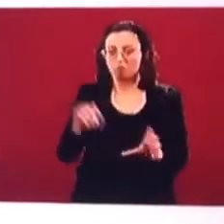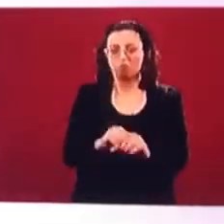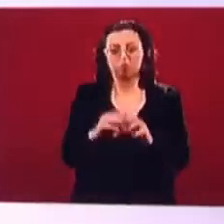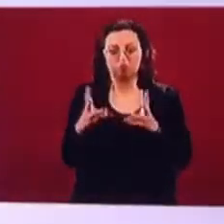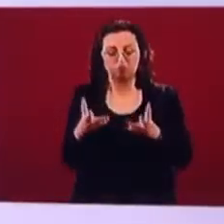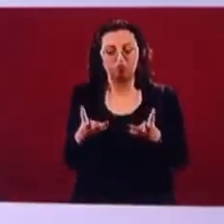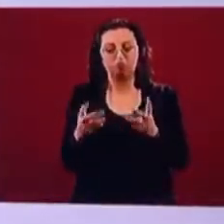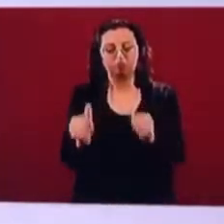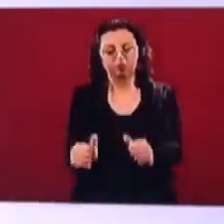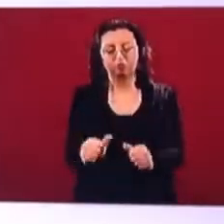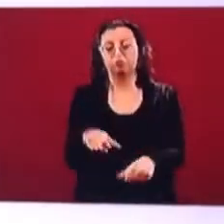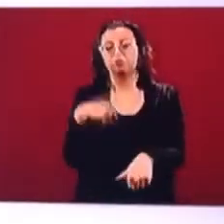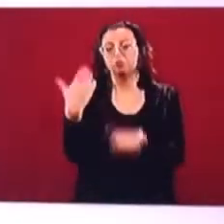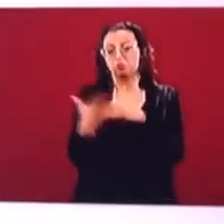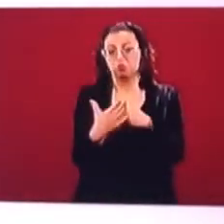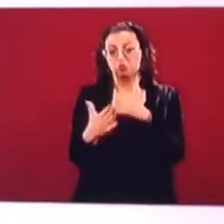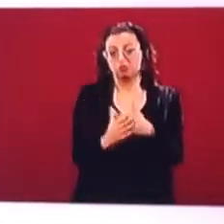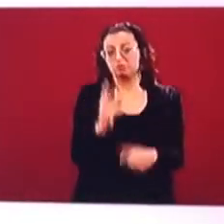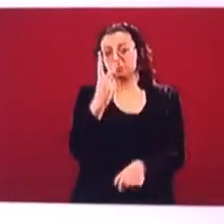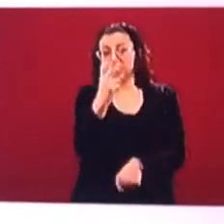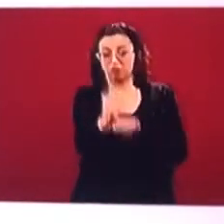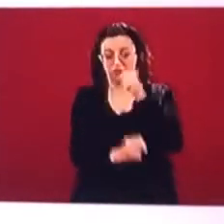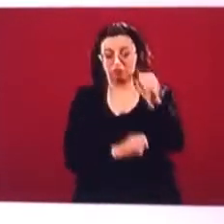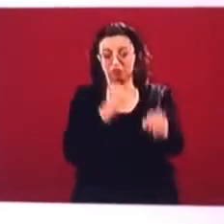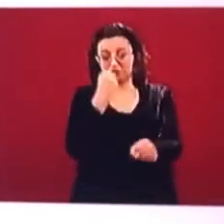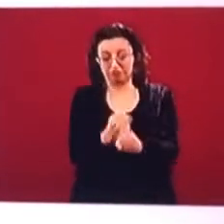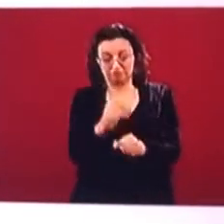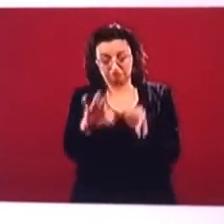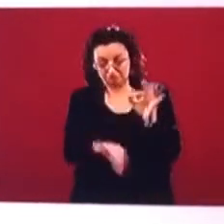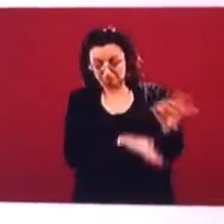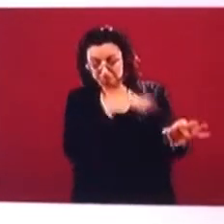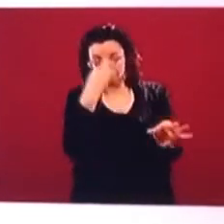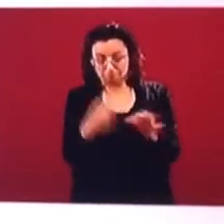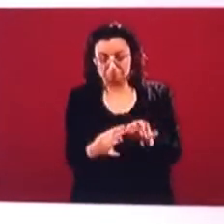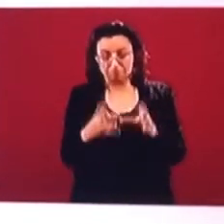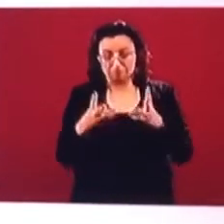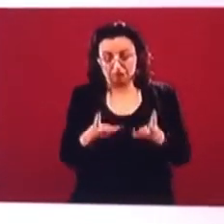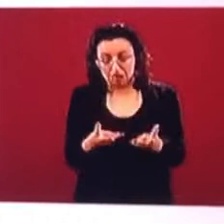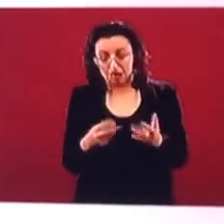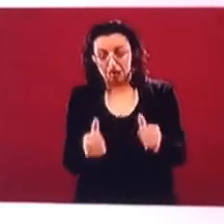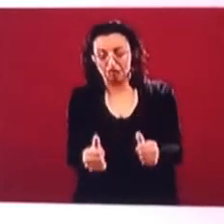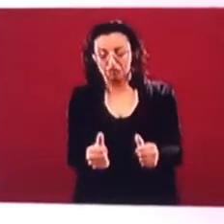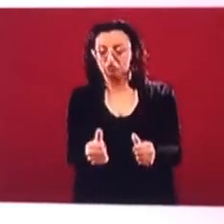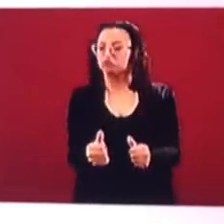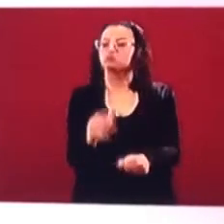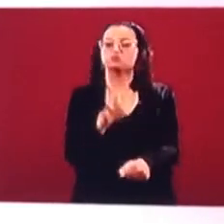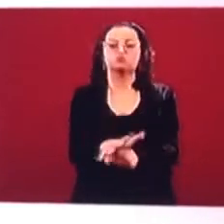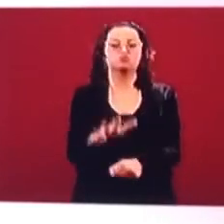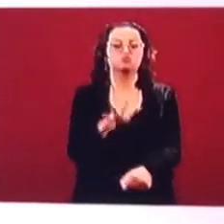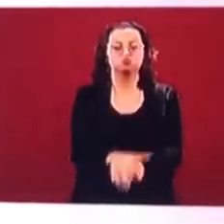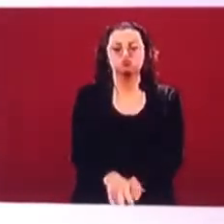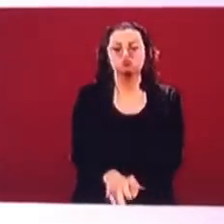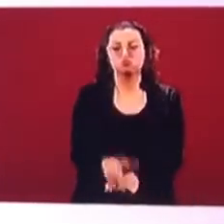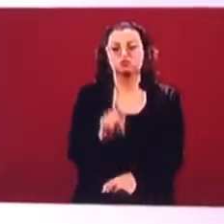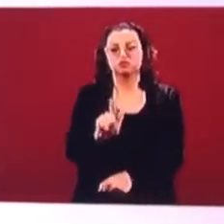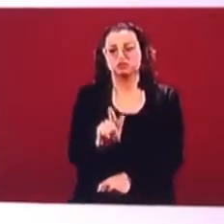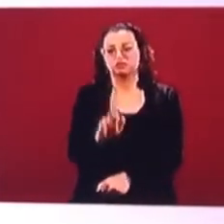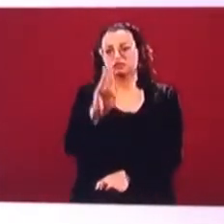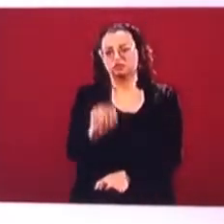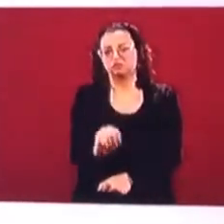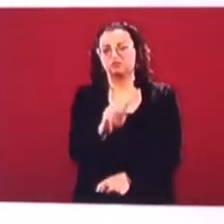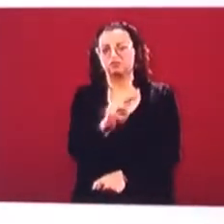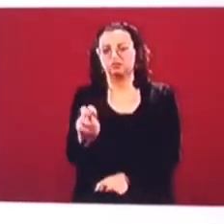va a comprender por qué razón a lo mejor impactó tanto en nuestra sociedad o en nuestro